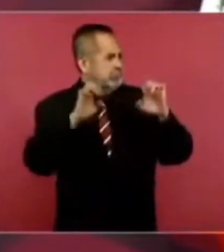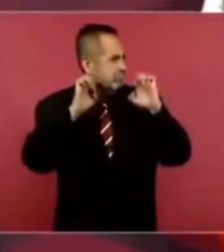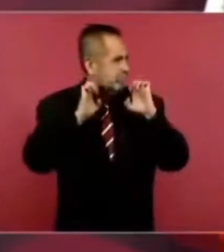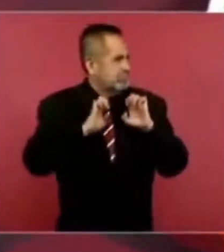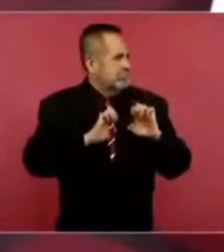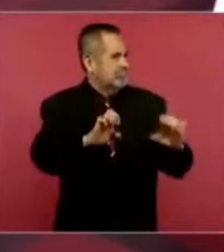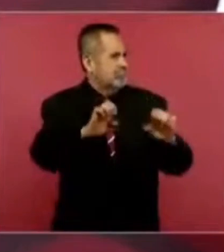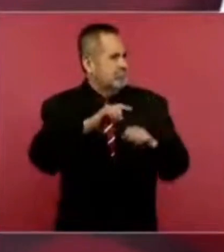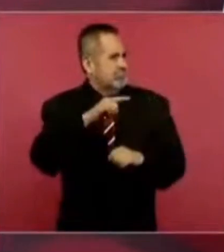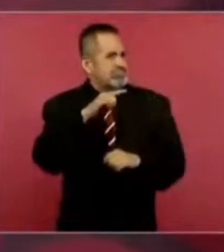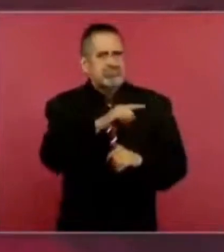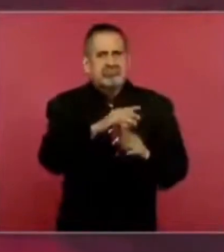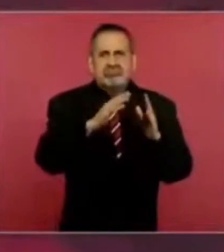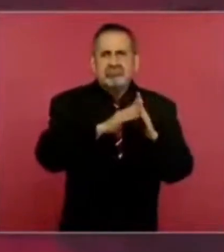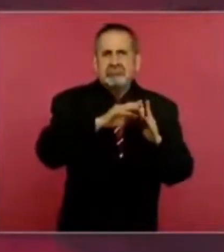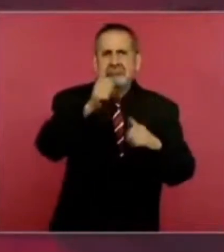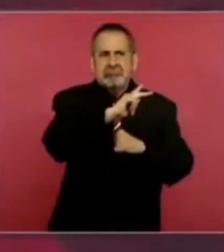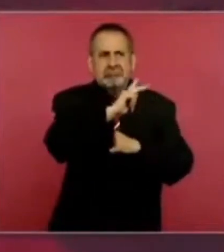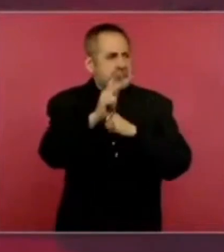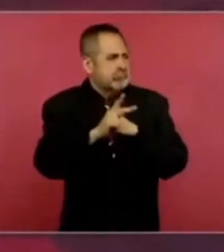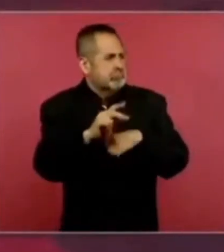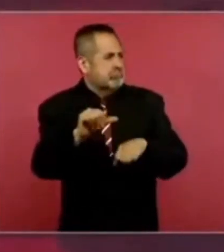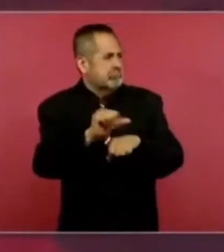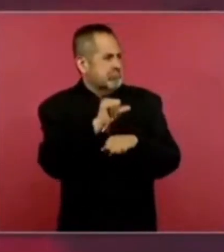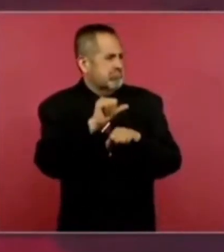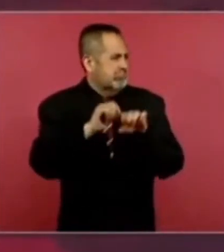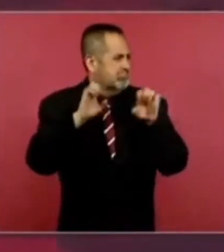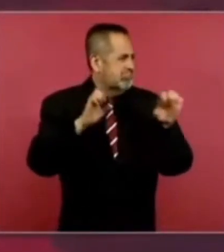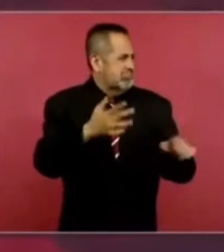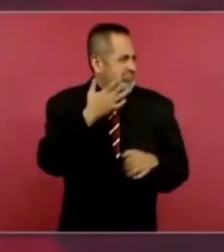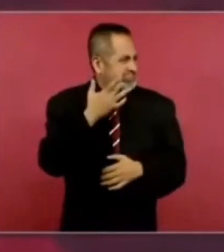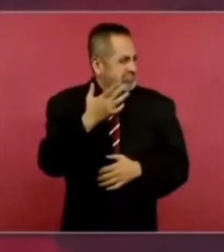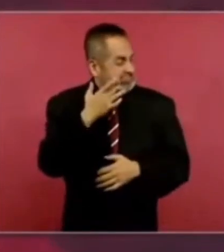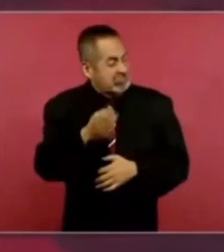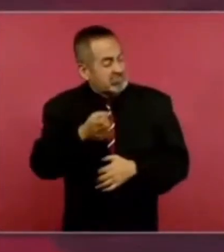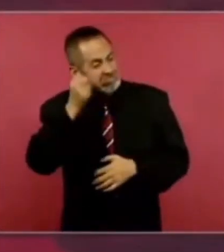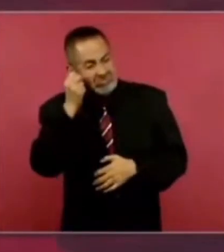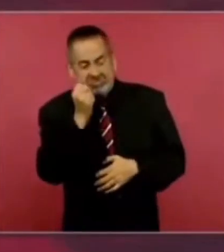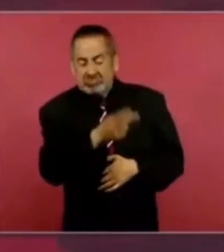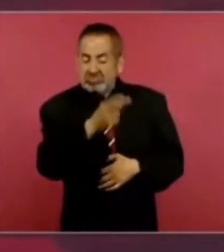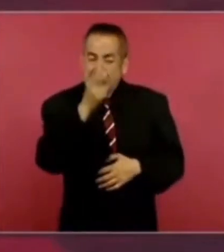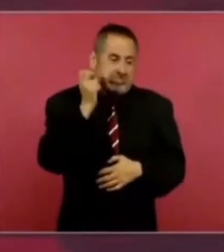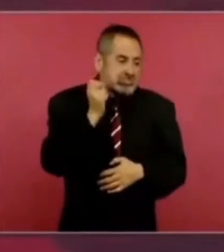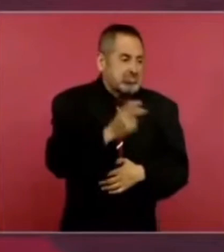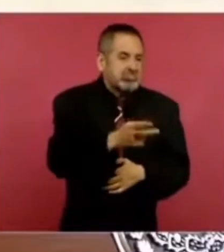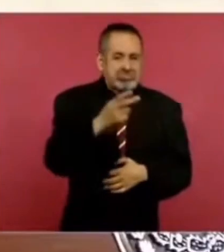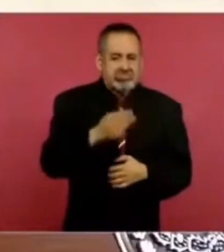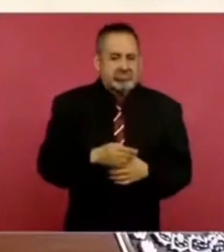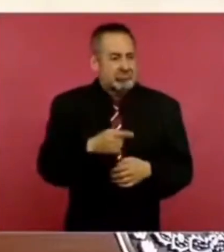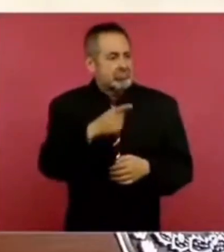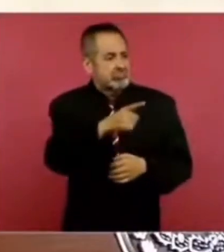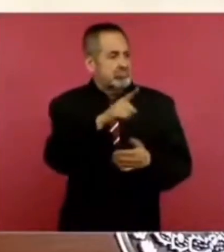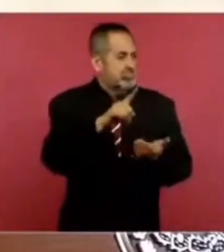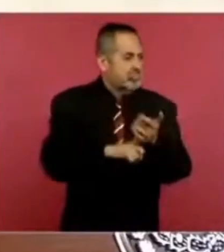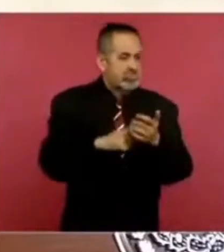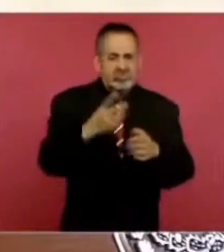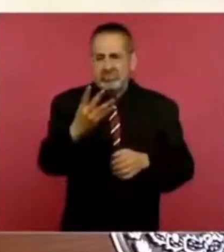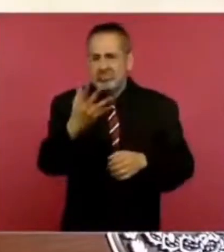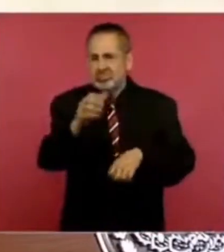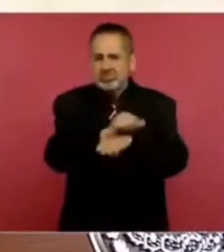tus carros de lujo en tu mansión. tienes 4 o 5